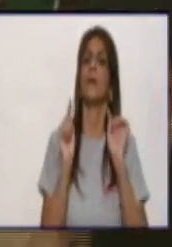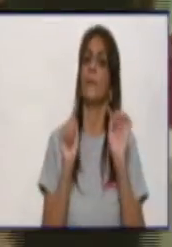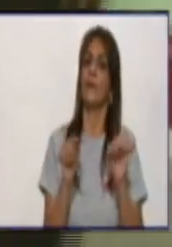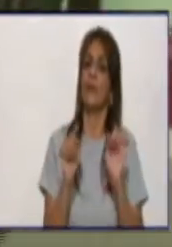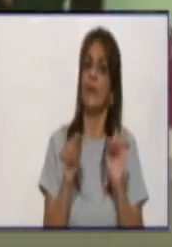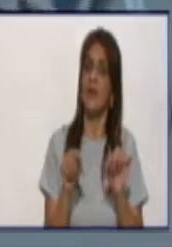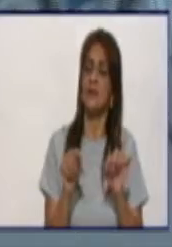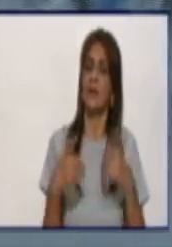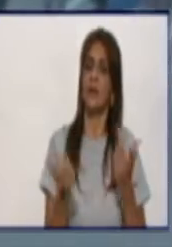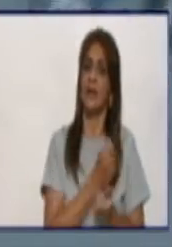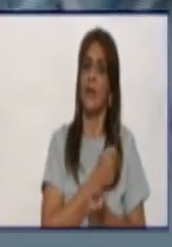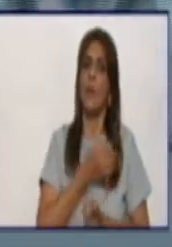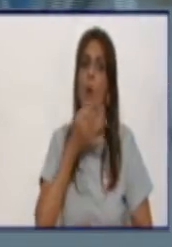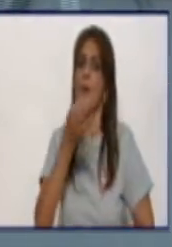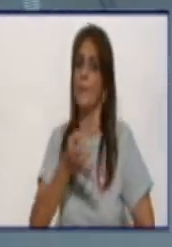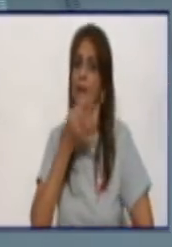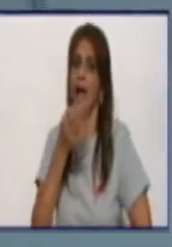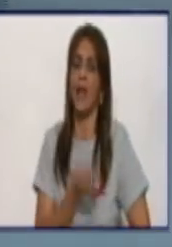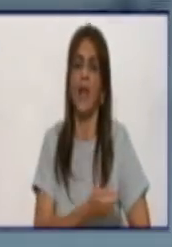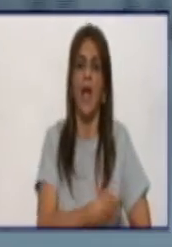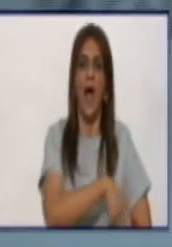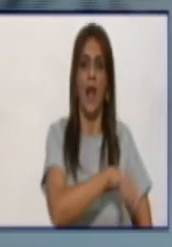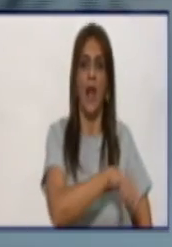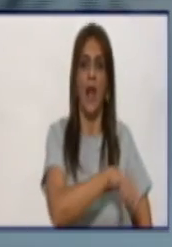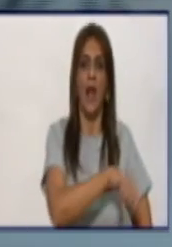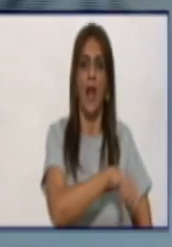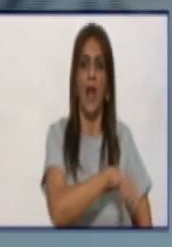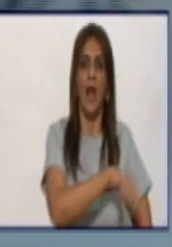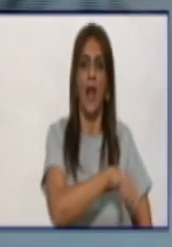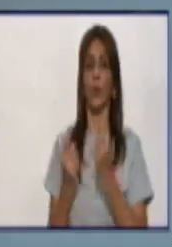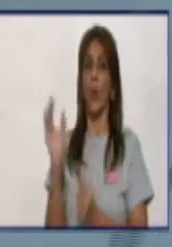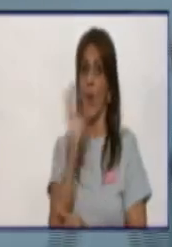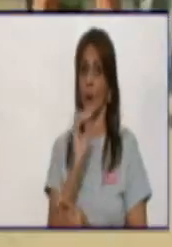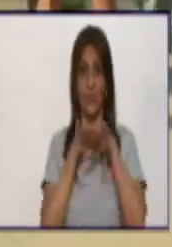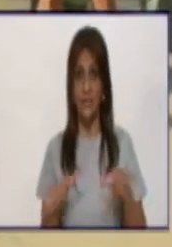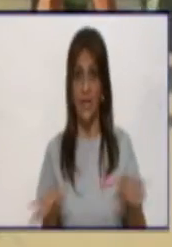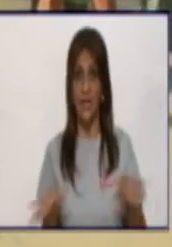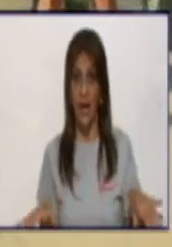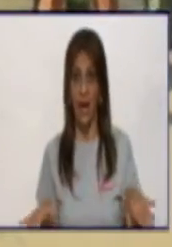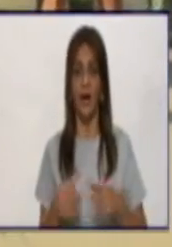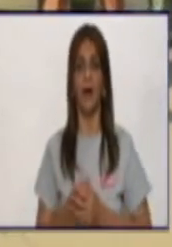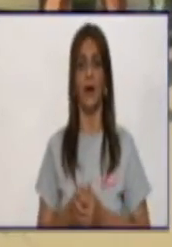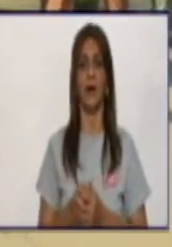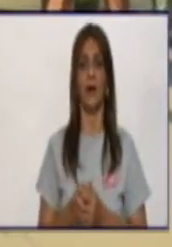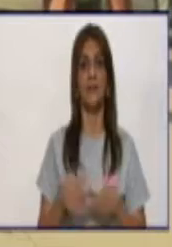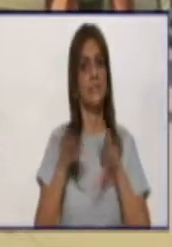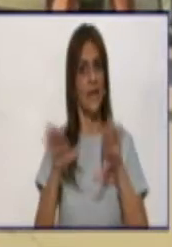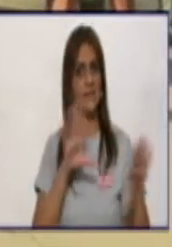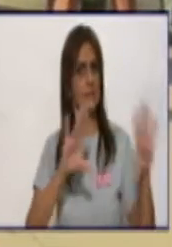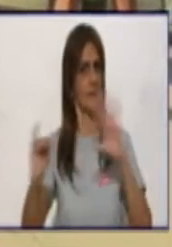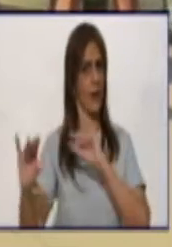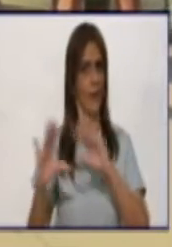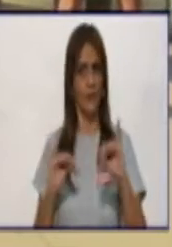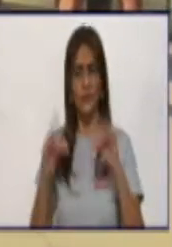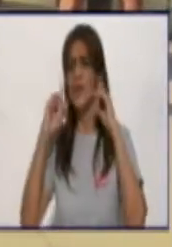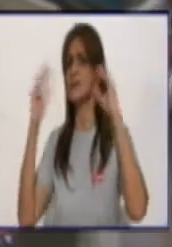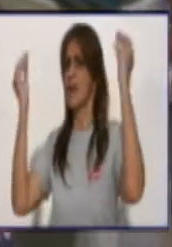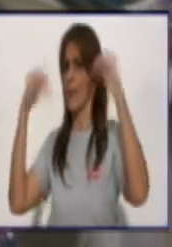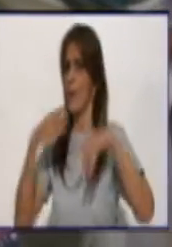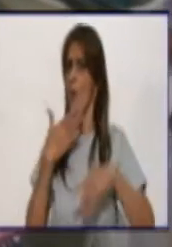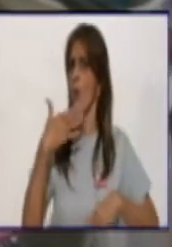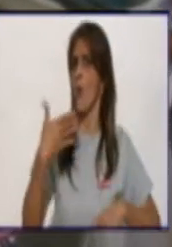tarde explicarle a nuestro pueblo con algunos organismos ya ya se habla y se está muy claro cómo va a iniciar el curso ya hay